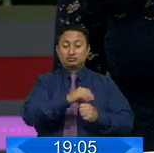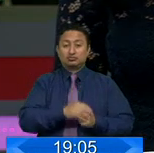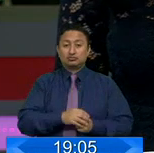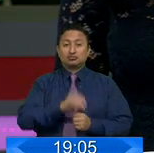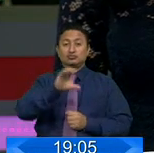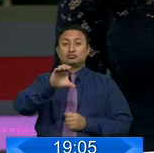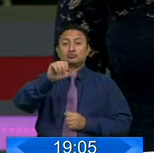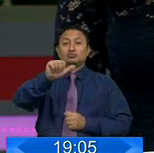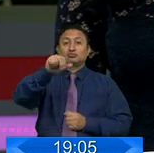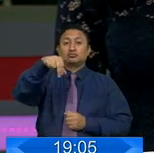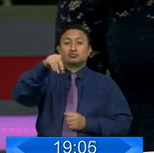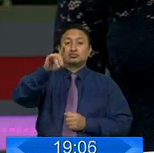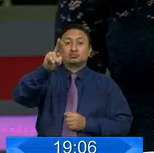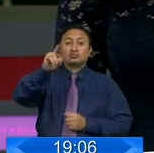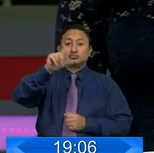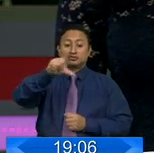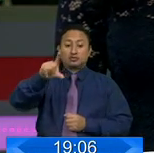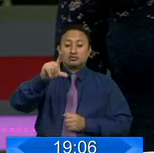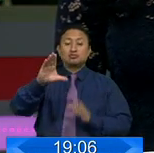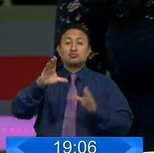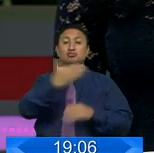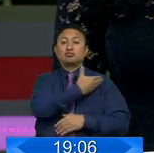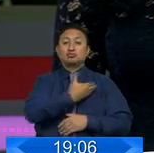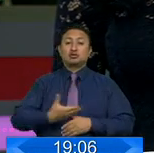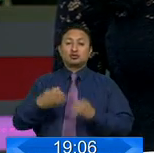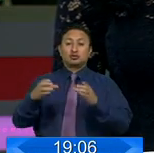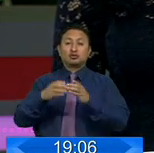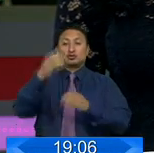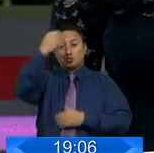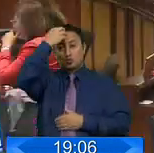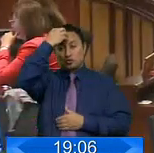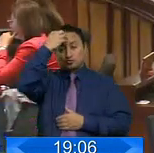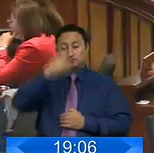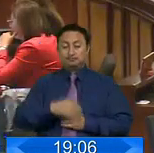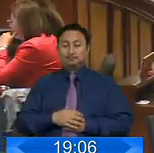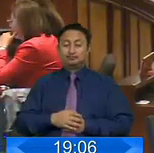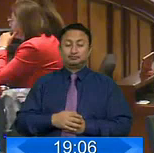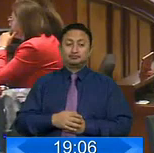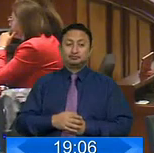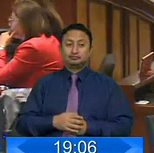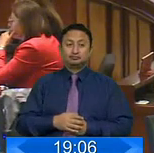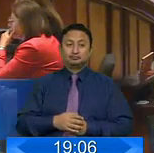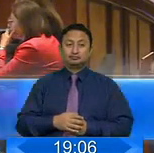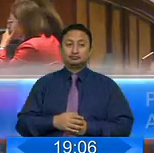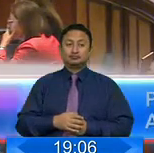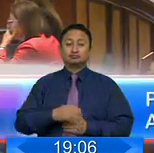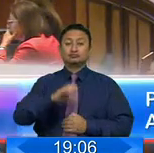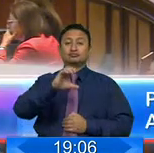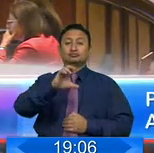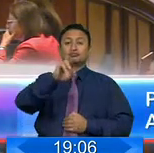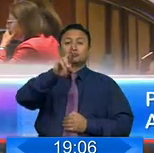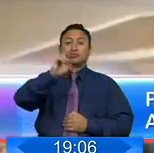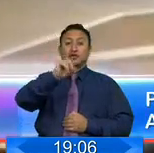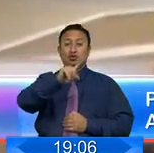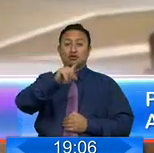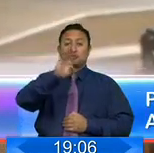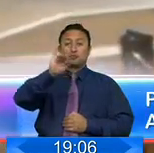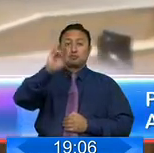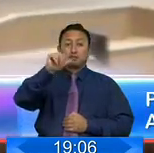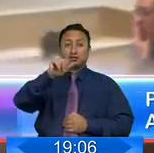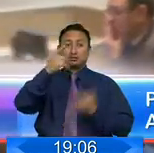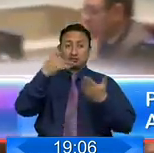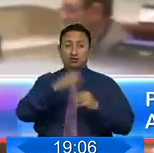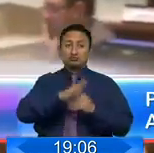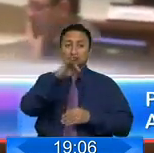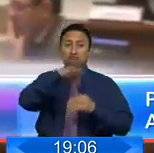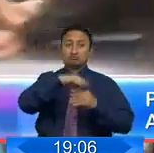Candel como presidente de la Comisión de Educación. Con el apoyo de la bancada de CREU y del BIN se logró concretar los votos para aprobar la moción de